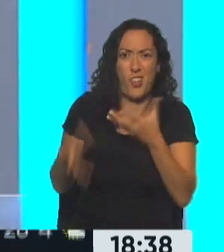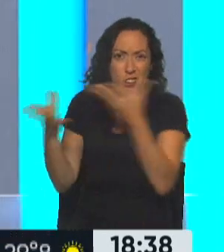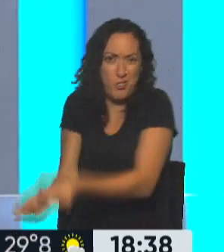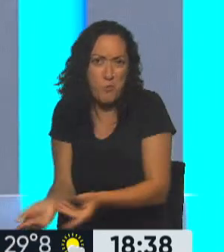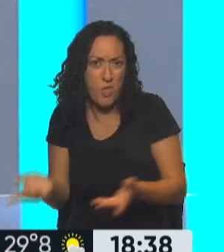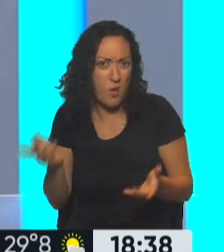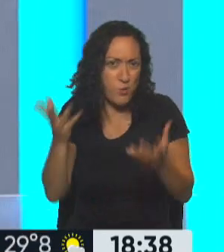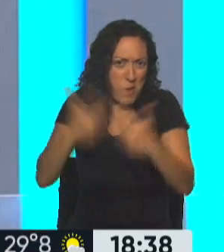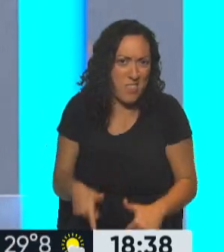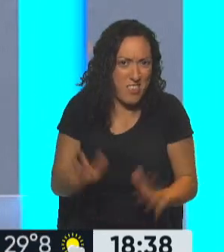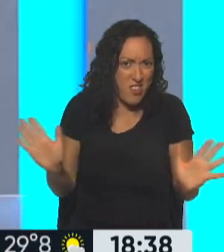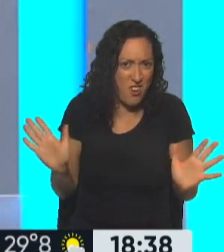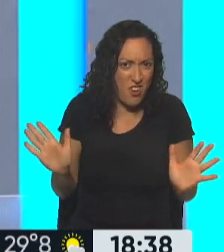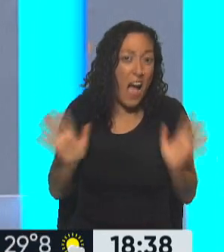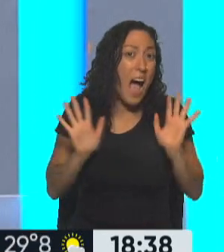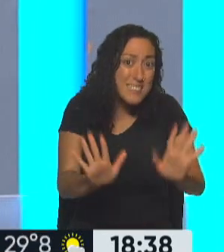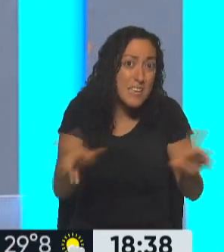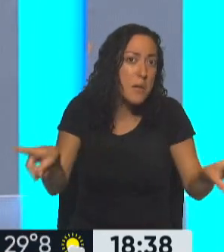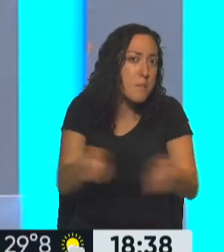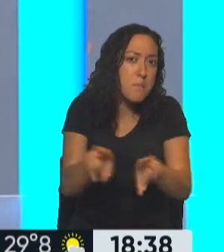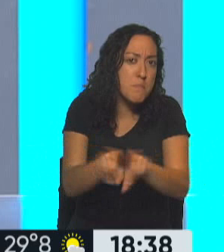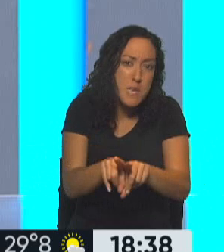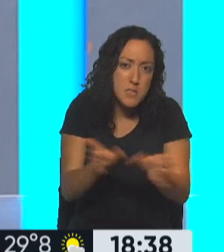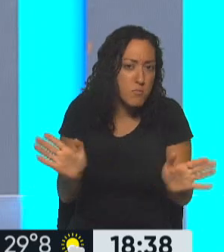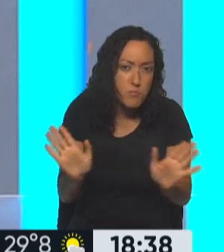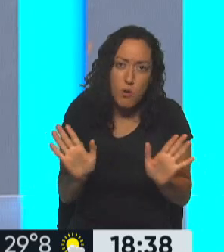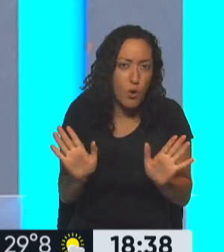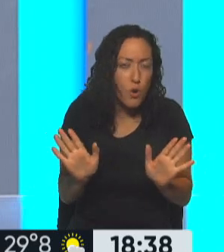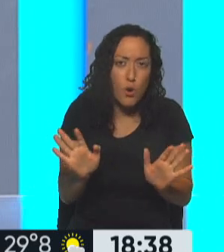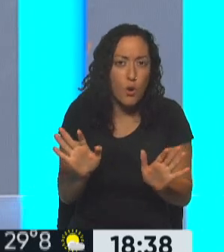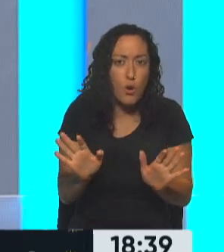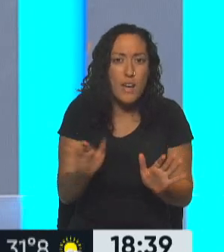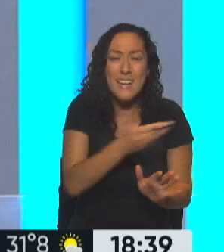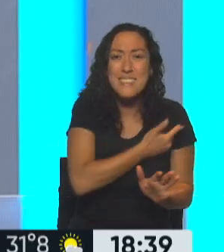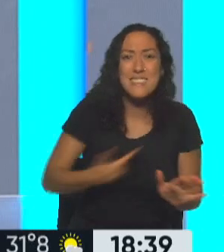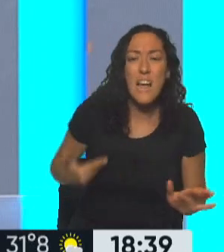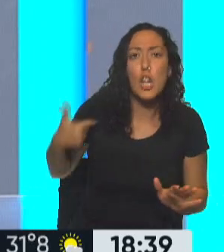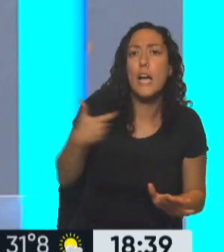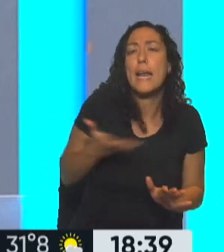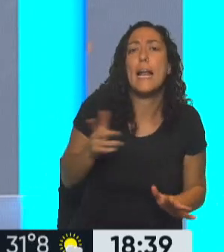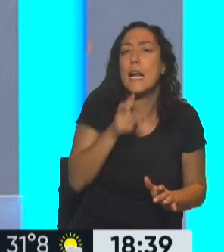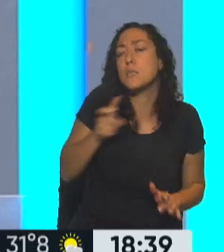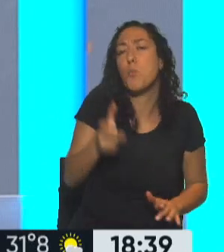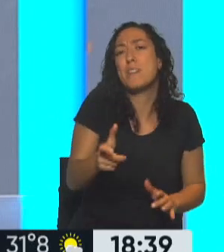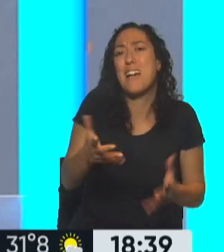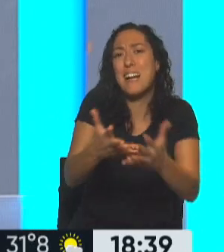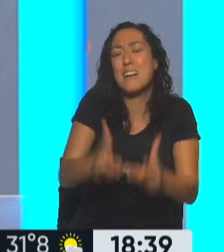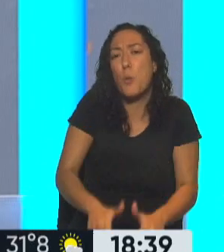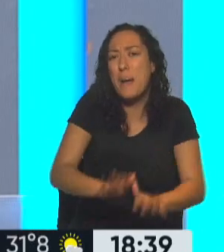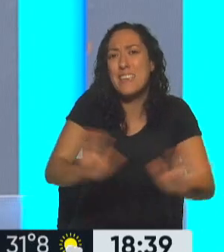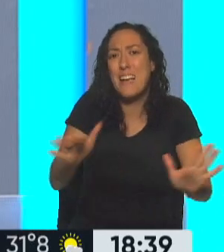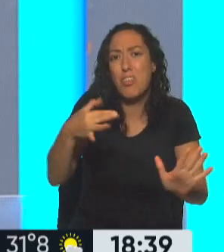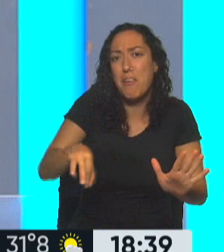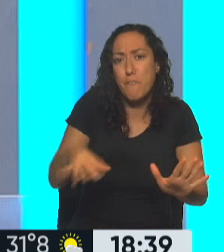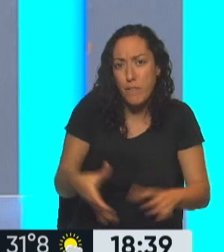es ayudarlo. Esa tiene que ser la reacción de las cámaras. Sí, del Estado en general. Del Estado en general,